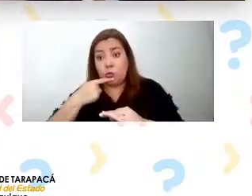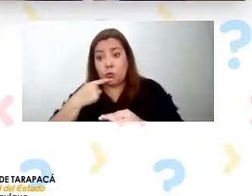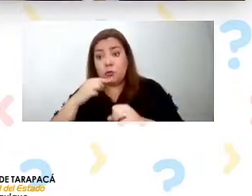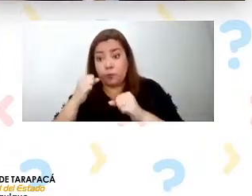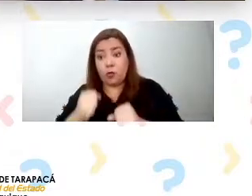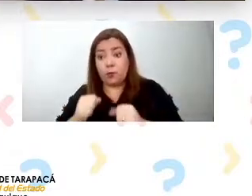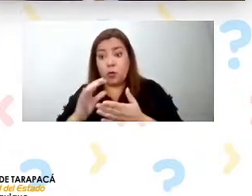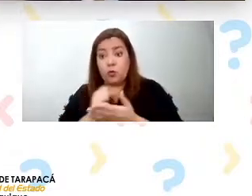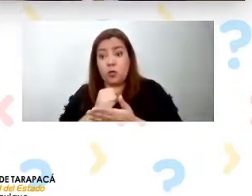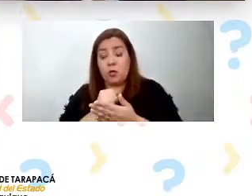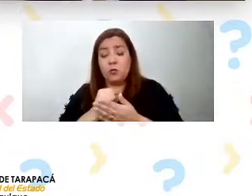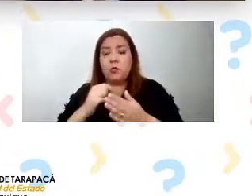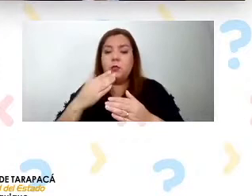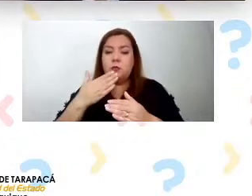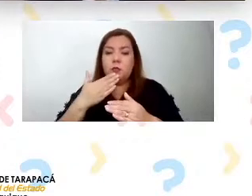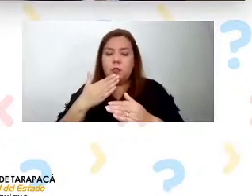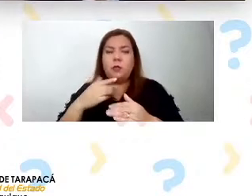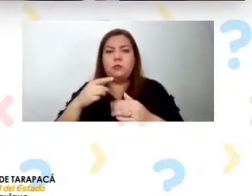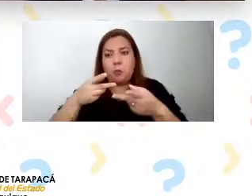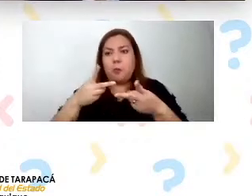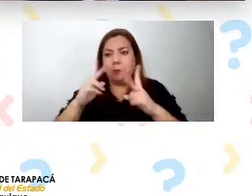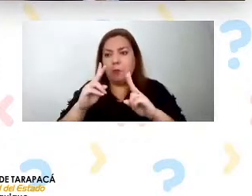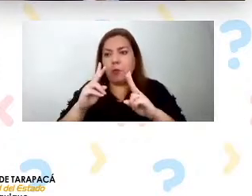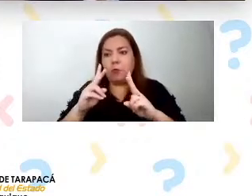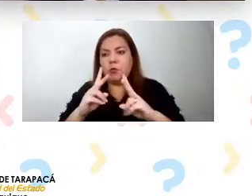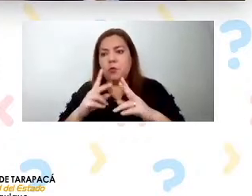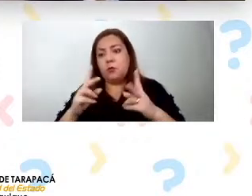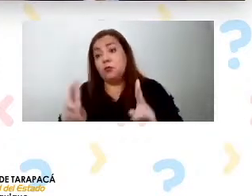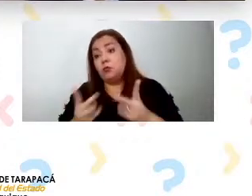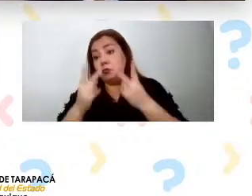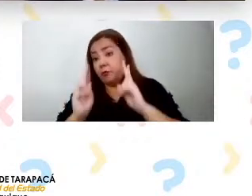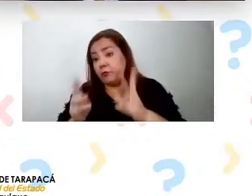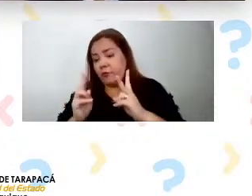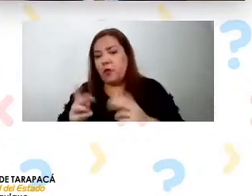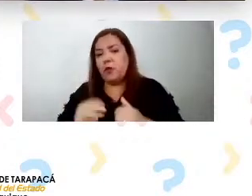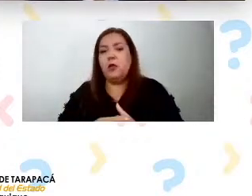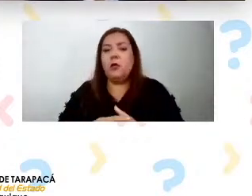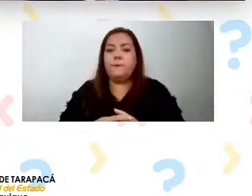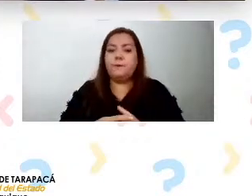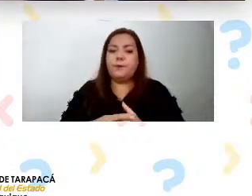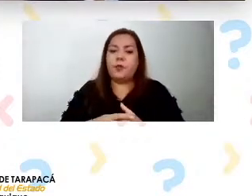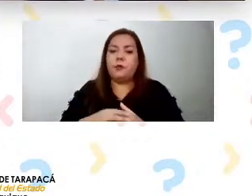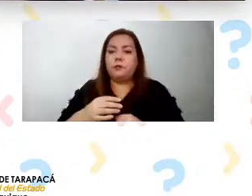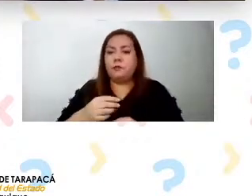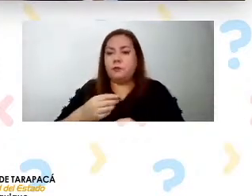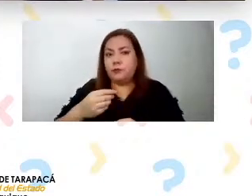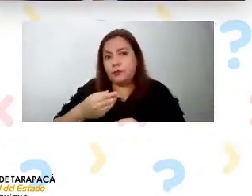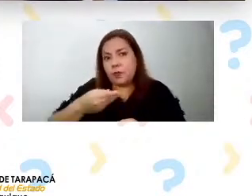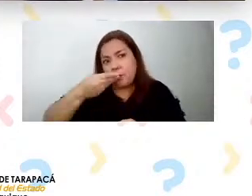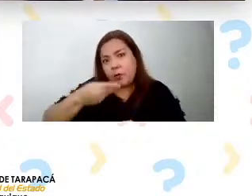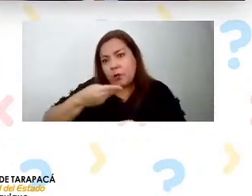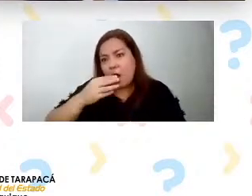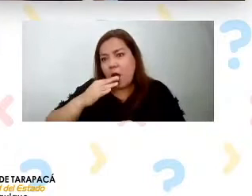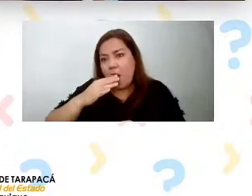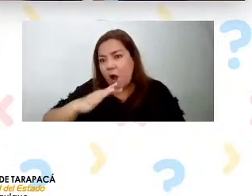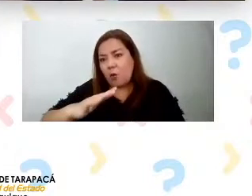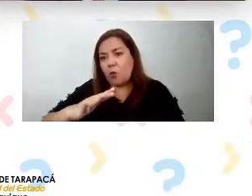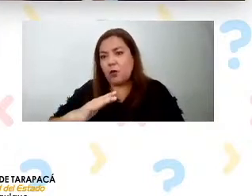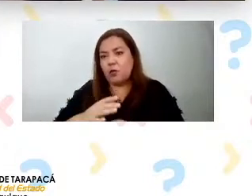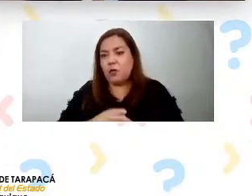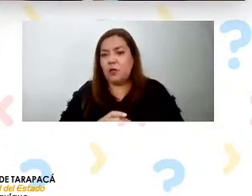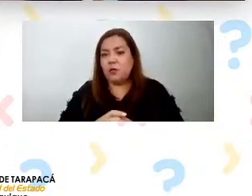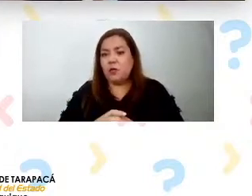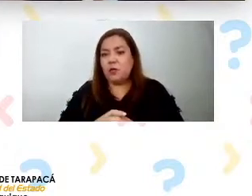el altiplano que nos permiten, ¿no es cierto?, sobrevivir a través del agua, al entregarnos el